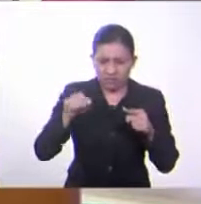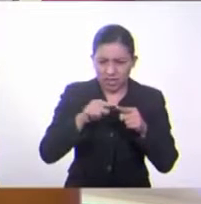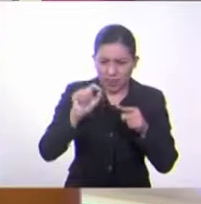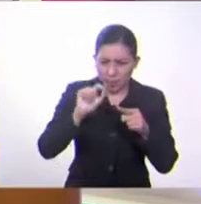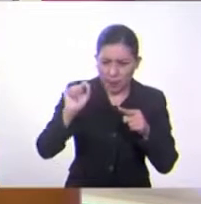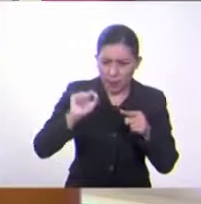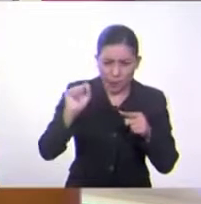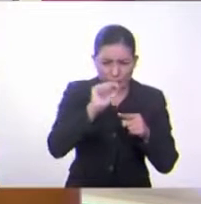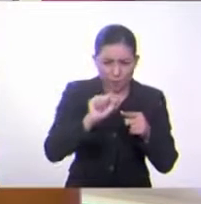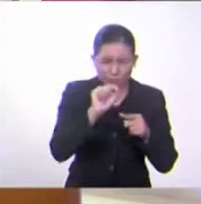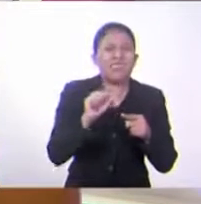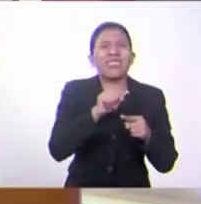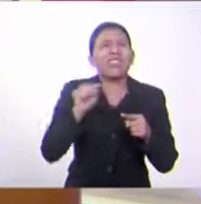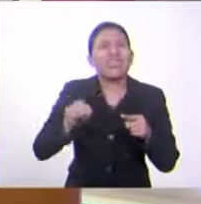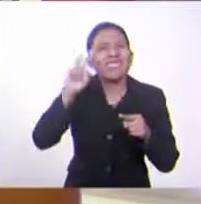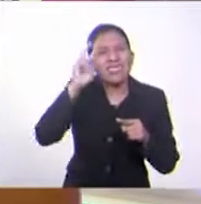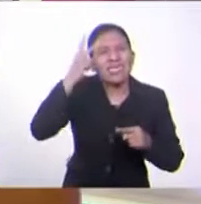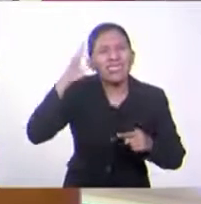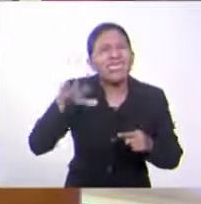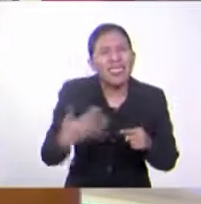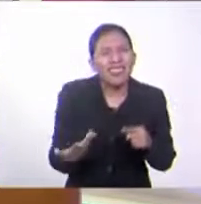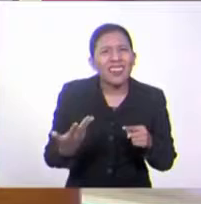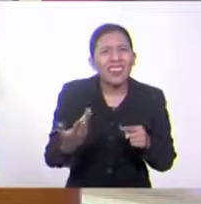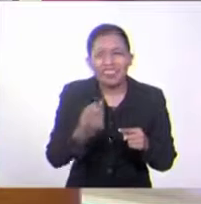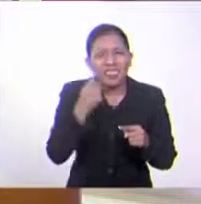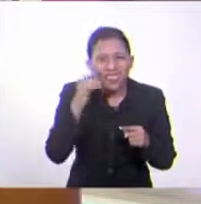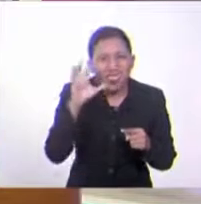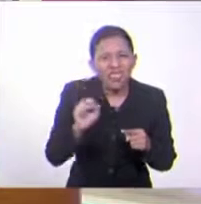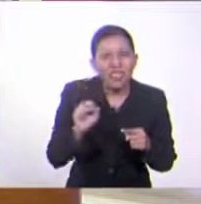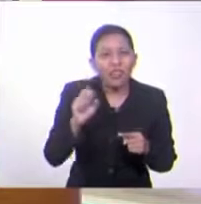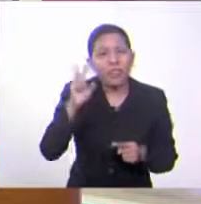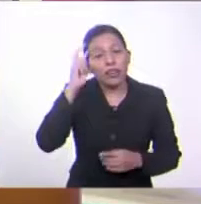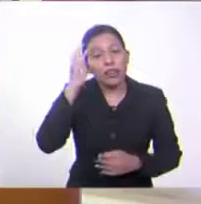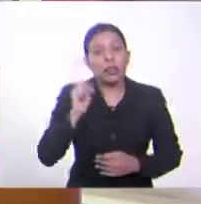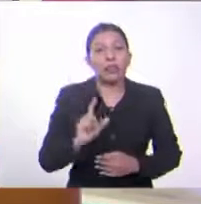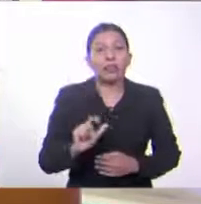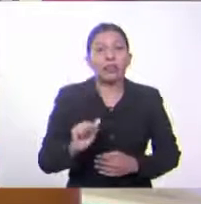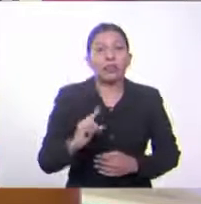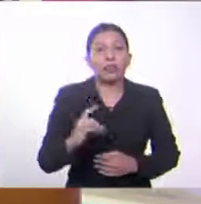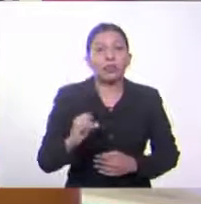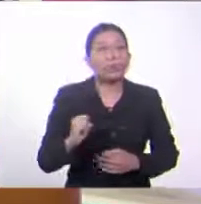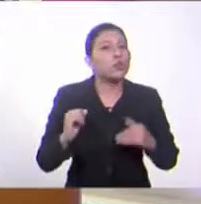como tienen dos rayitas aquí, la misma marca, son los lados iguales.